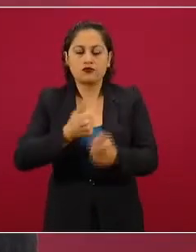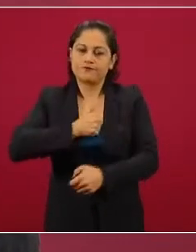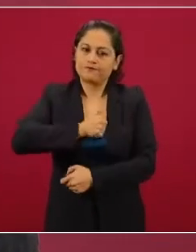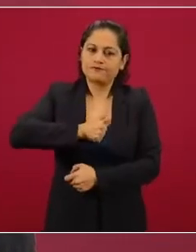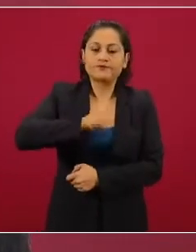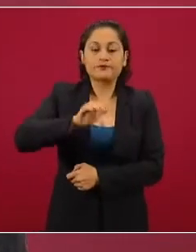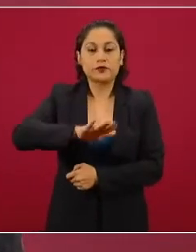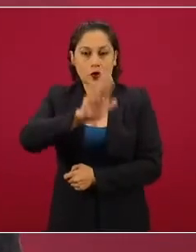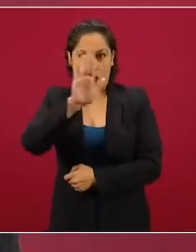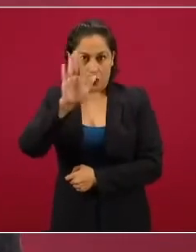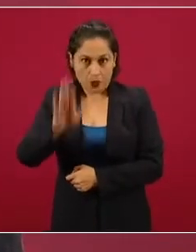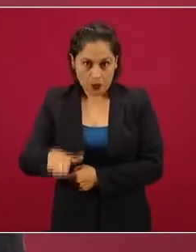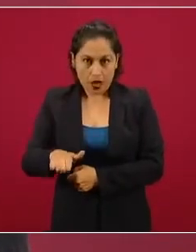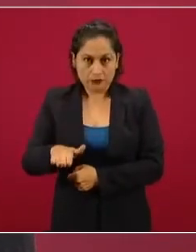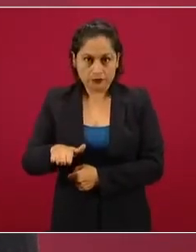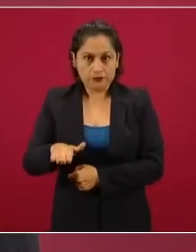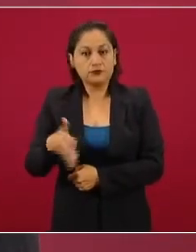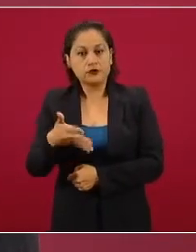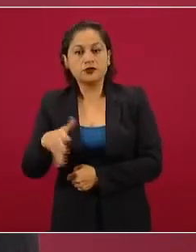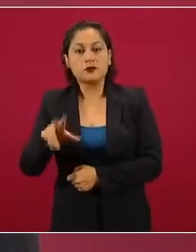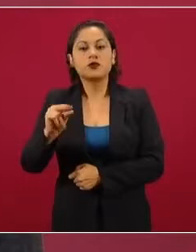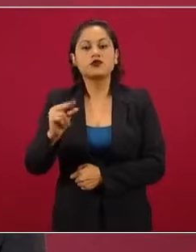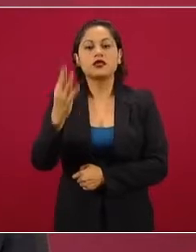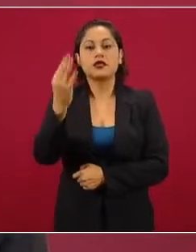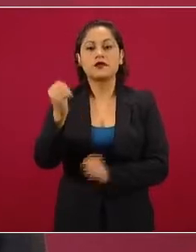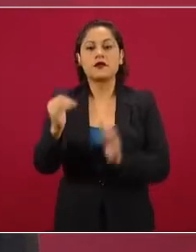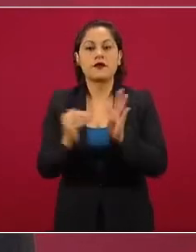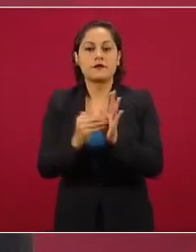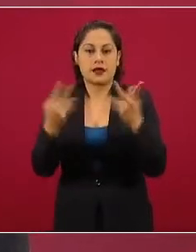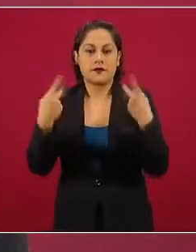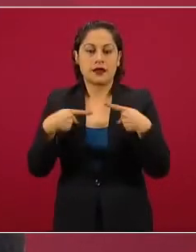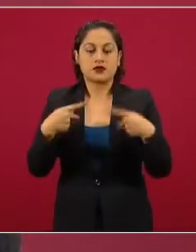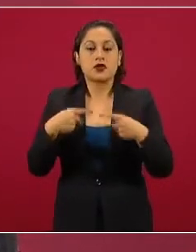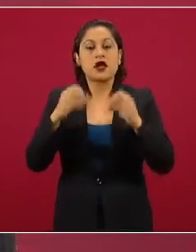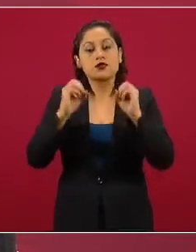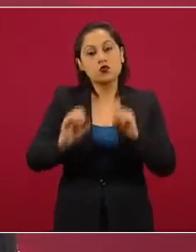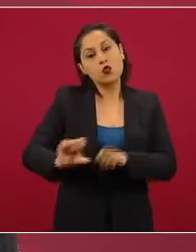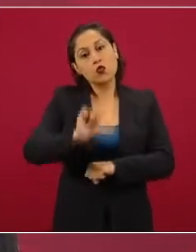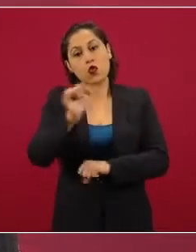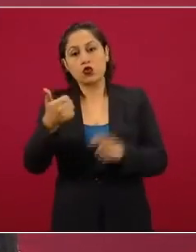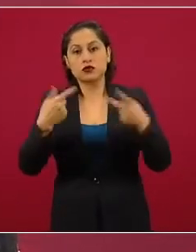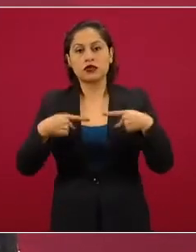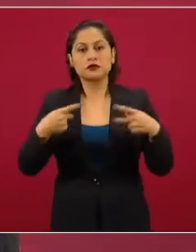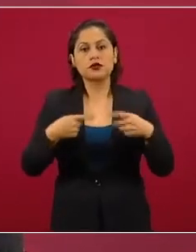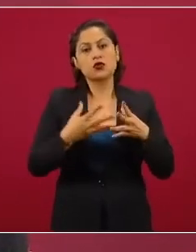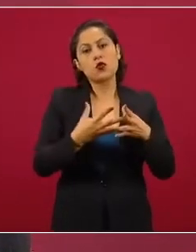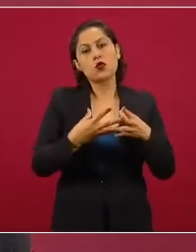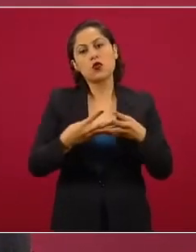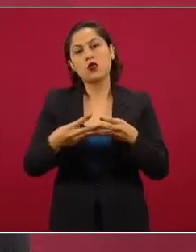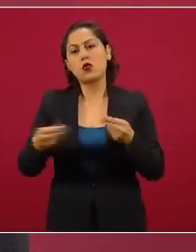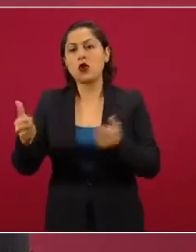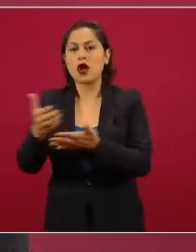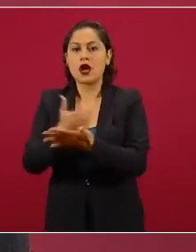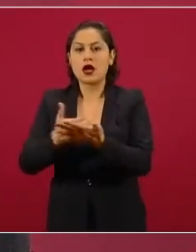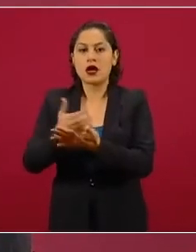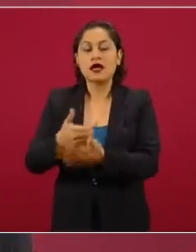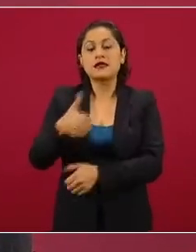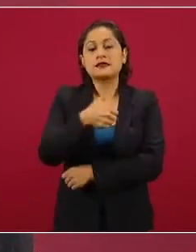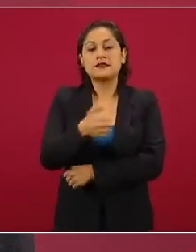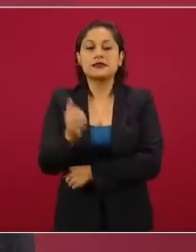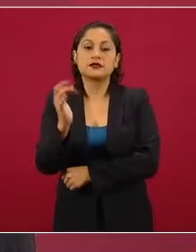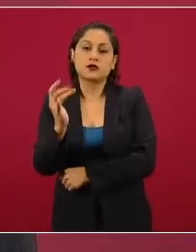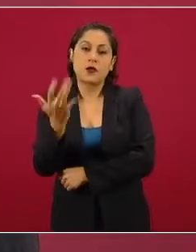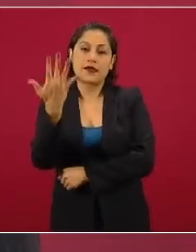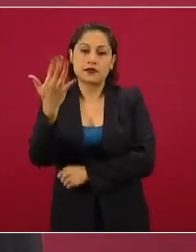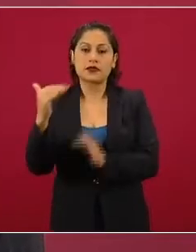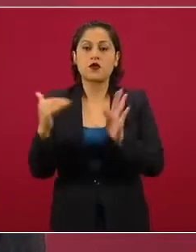ocurrió en más de 89.000 personas, o haberse recuperado, como ha ocurrido en 655.000. La